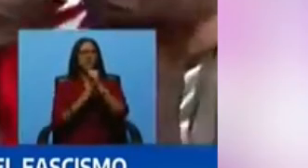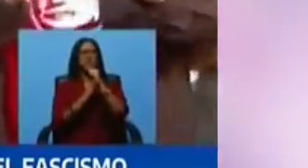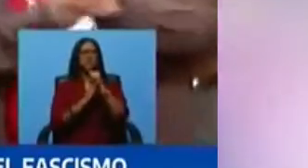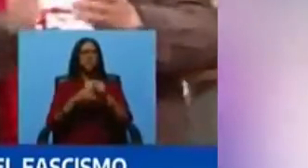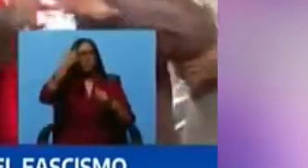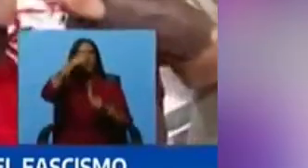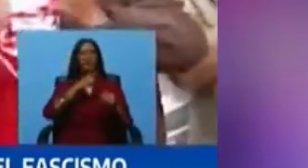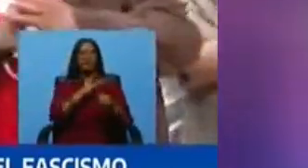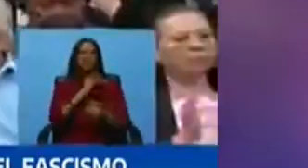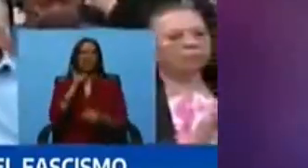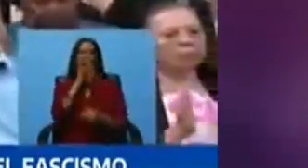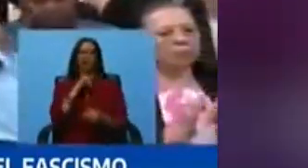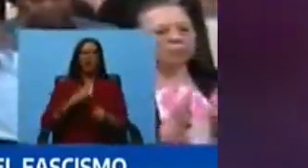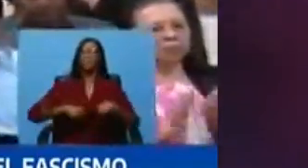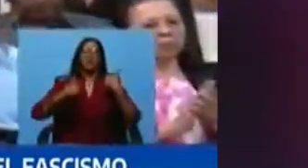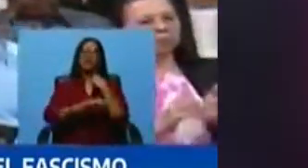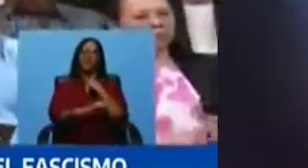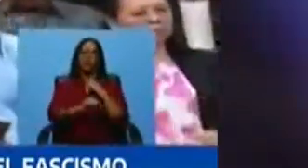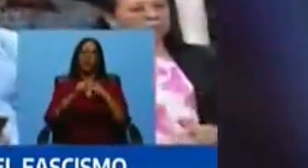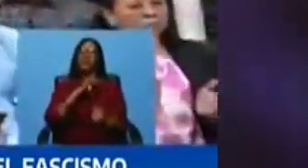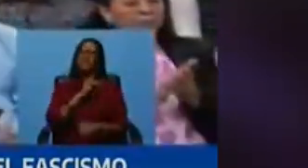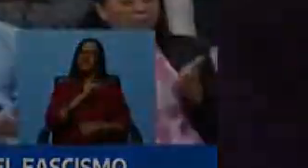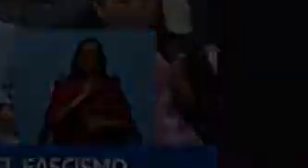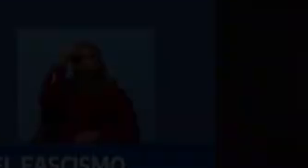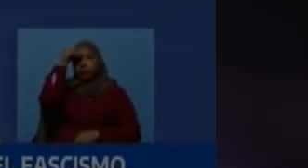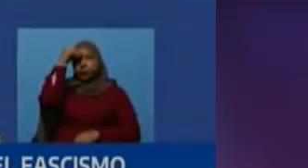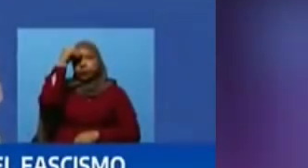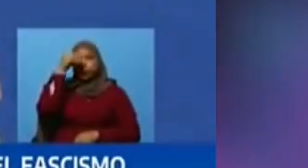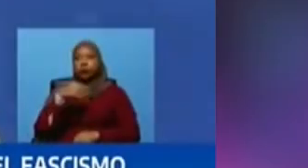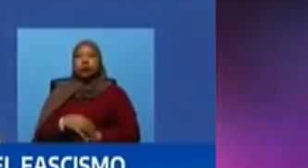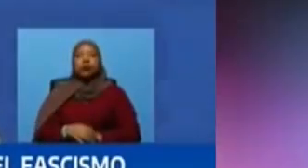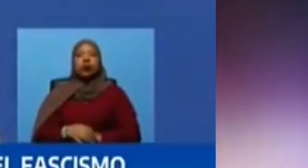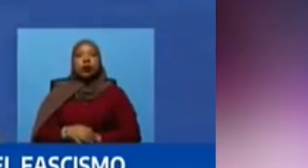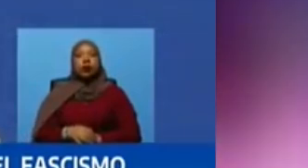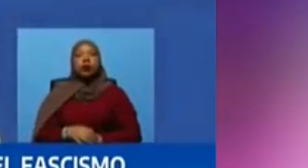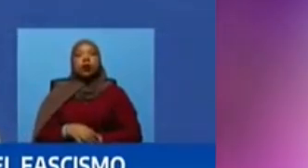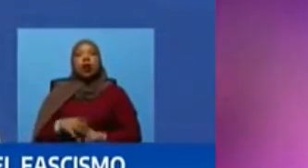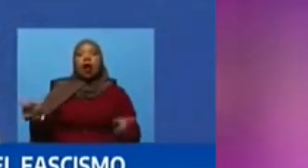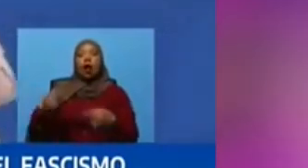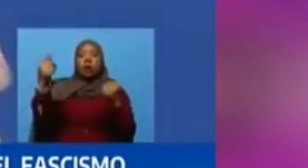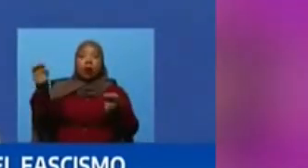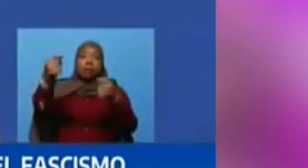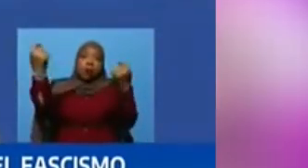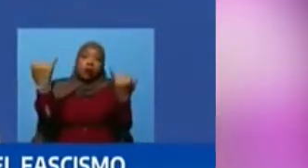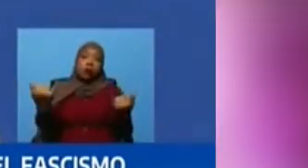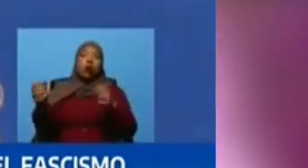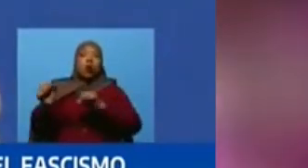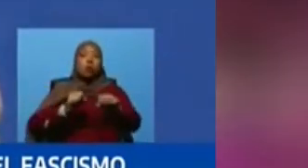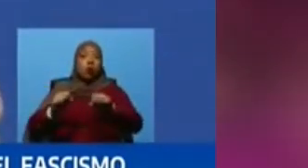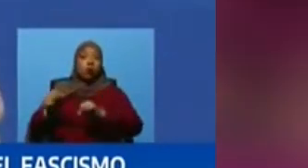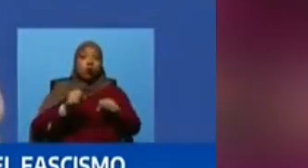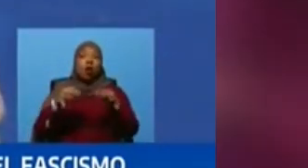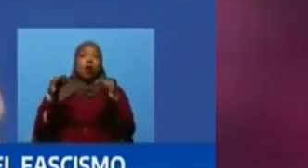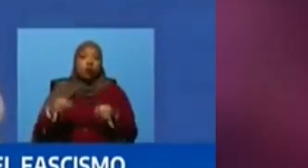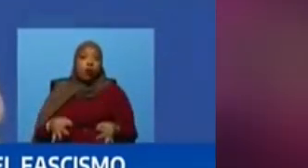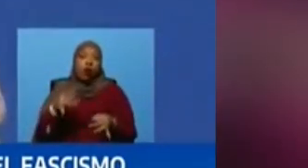Chile. Y no habrá más traiciones en Chile. Nosotros hicimos una campaña de movilización de